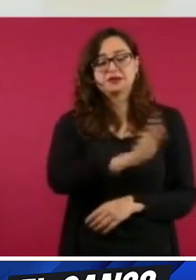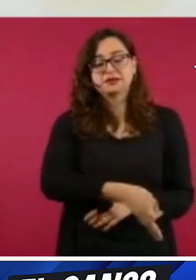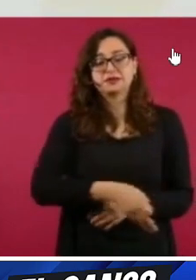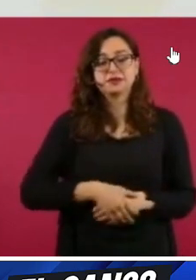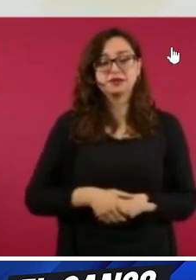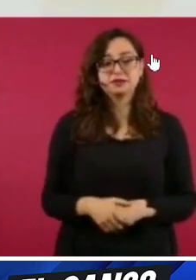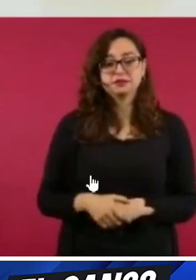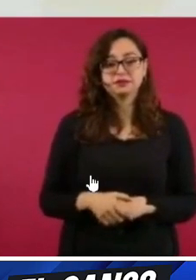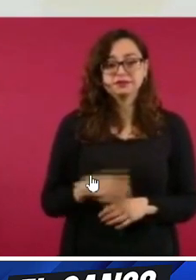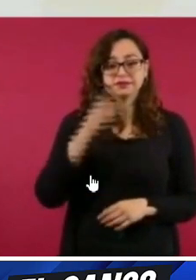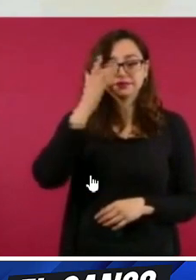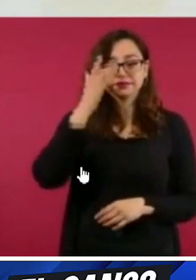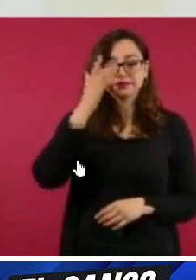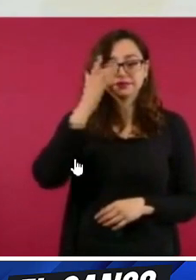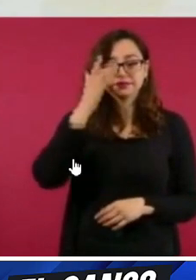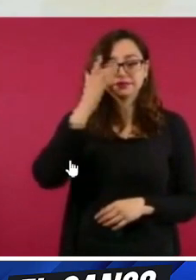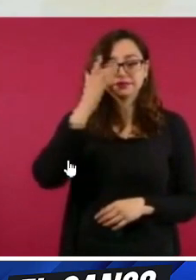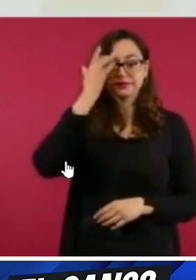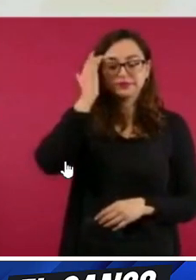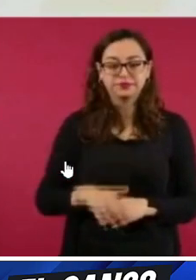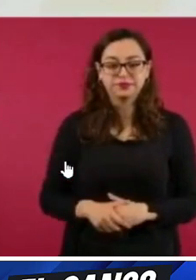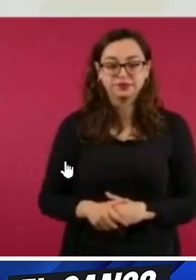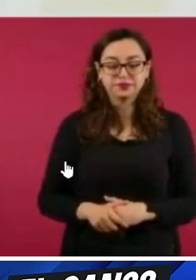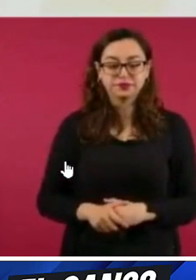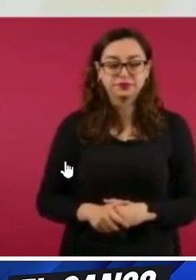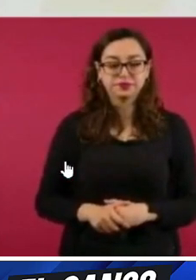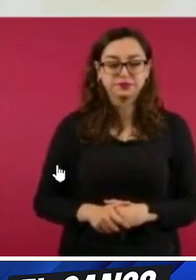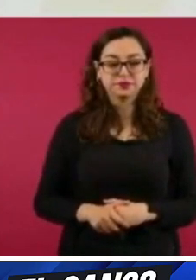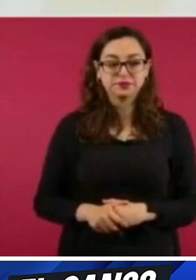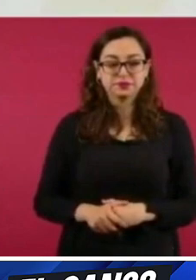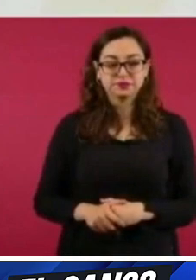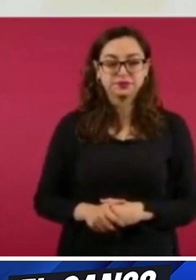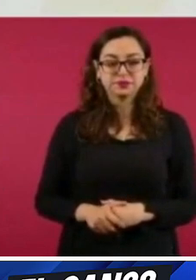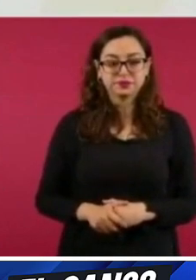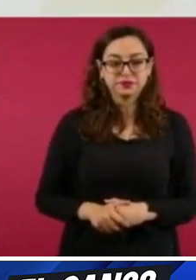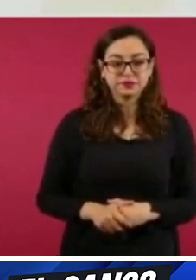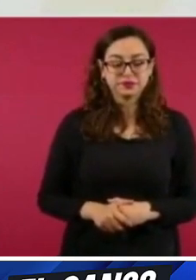enfermedades, un síndrome,